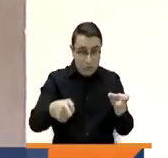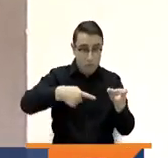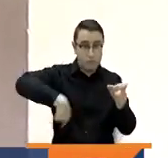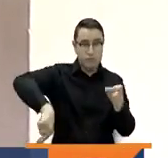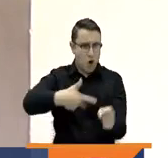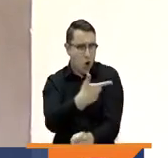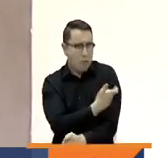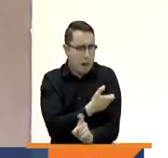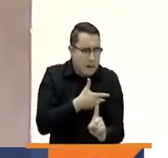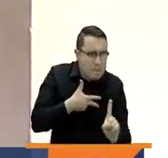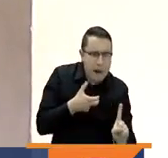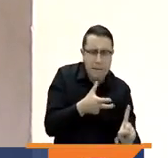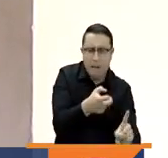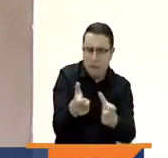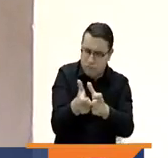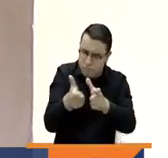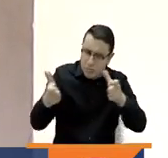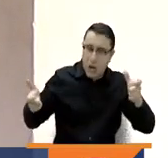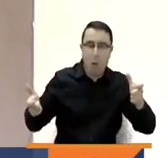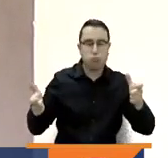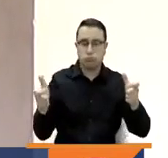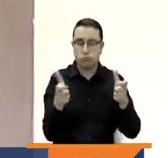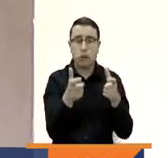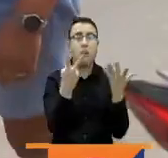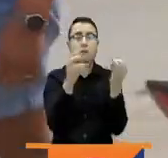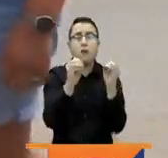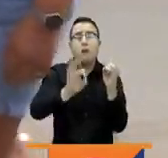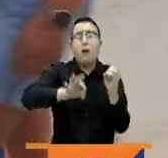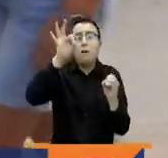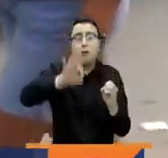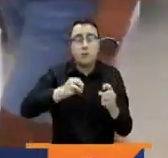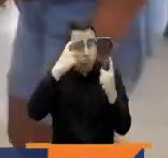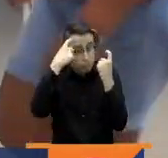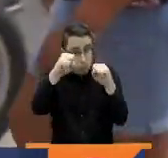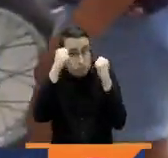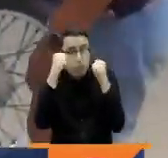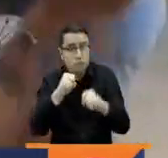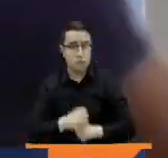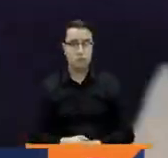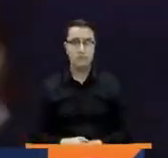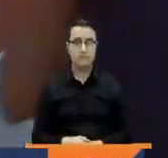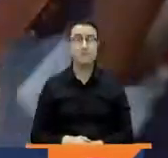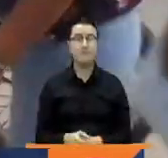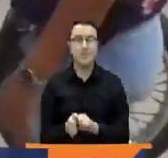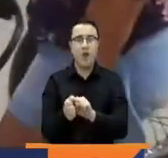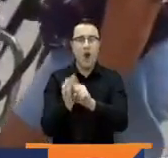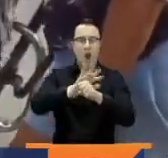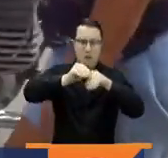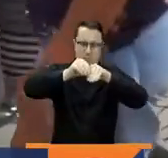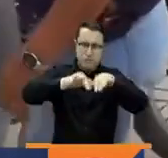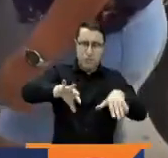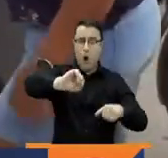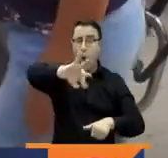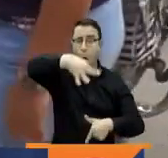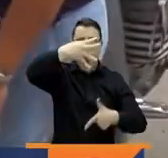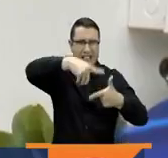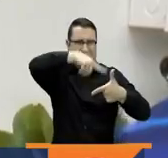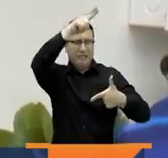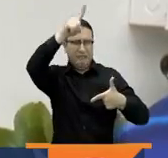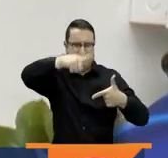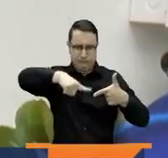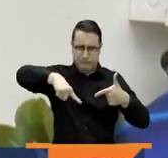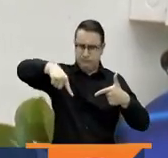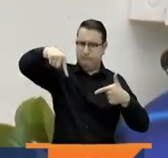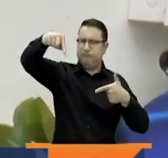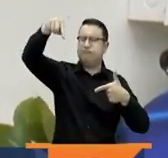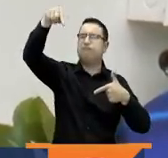que no superan el 70%, eso es preocupante. Por la cuarta ola de contagios que llegaría a Cartagena en octubre, las autoridades